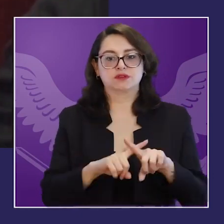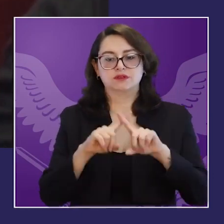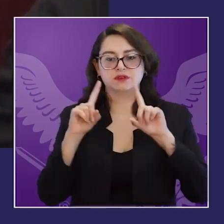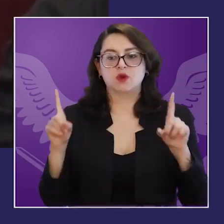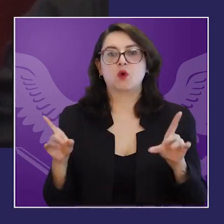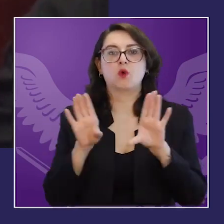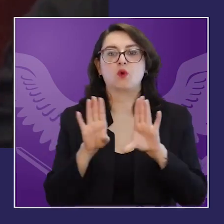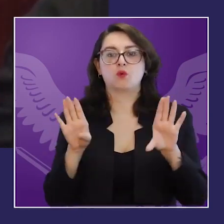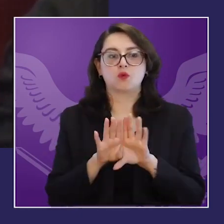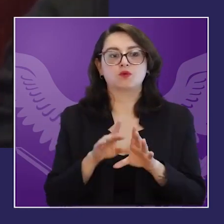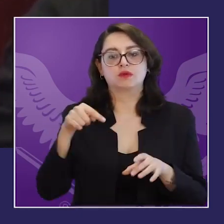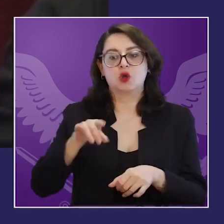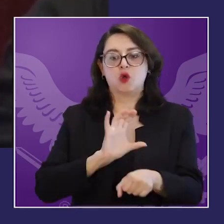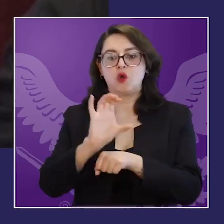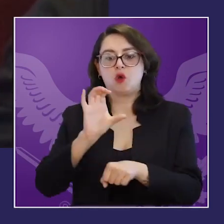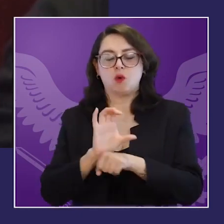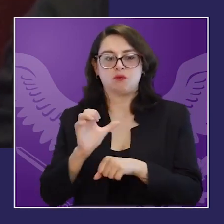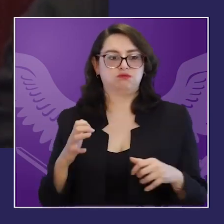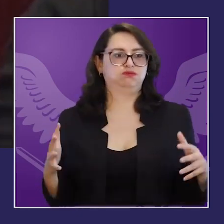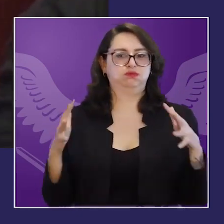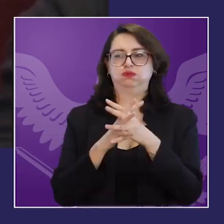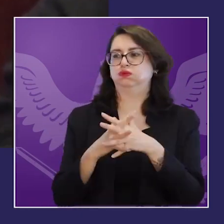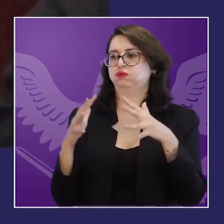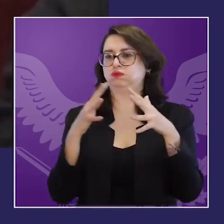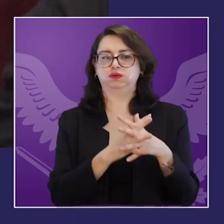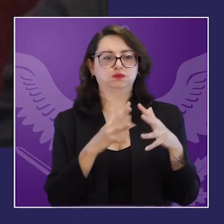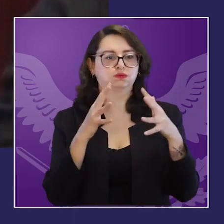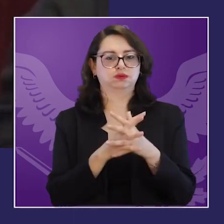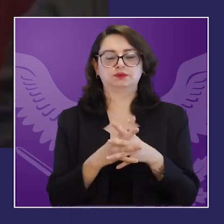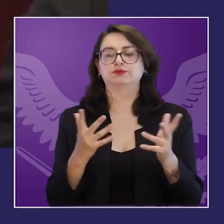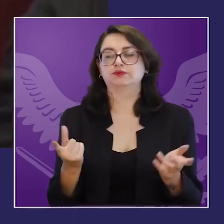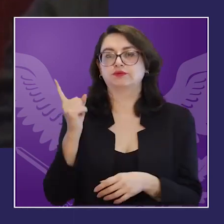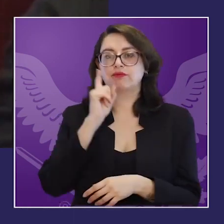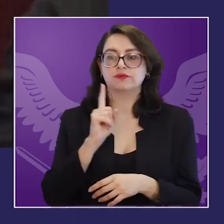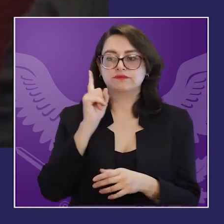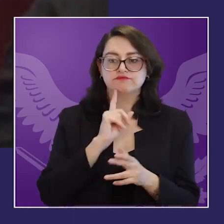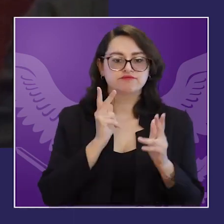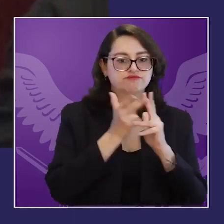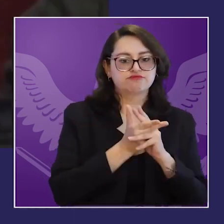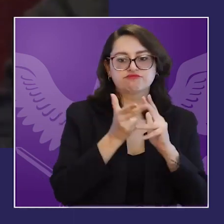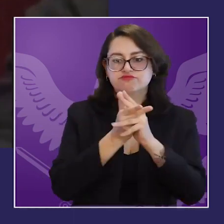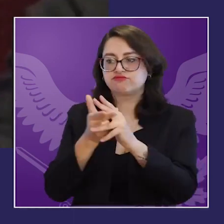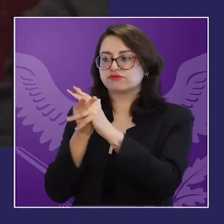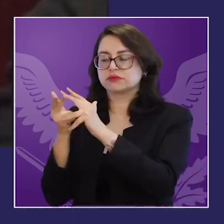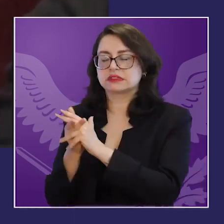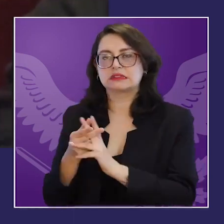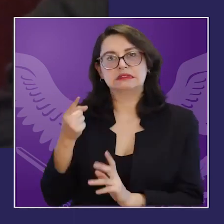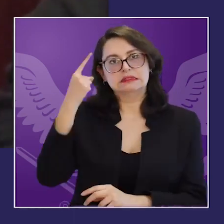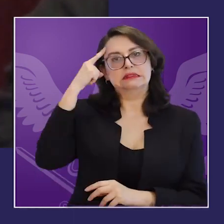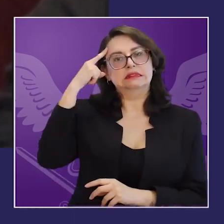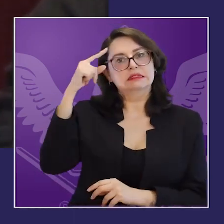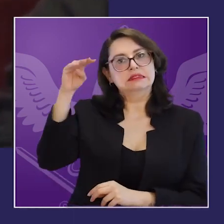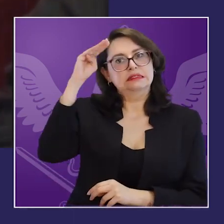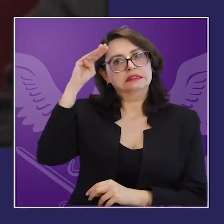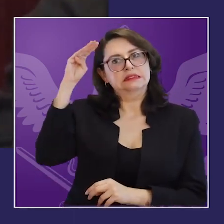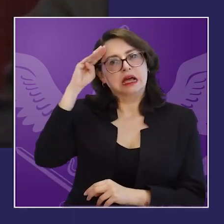de Colombia. Cuando pensamos en el feminicidio de las mujeres, siempre pensamos en eso que ocurre individualmente,